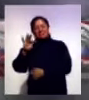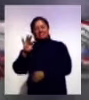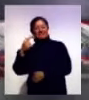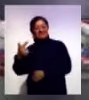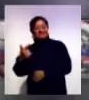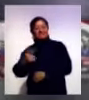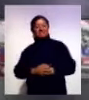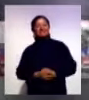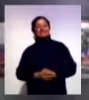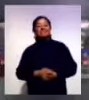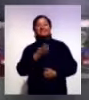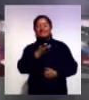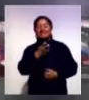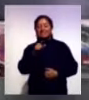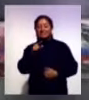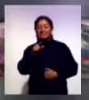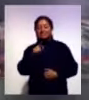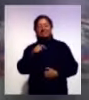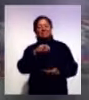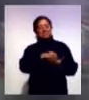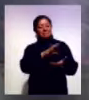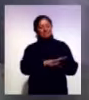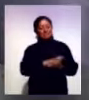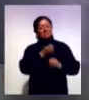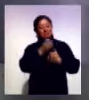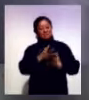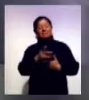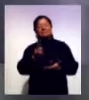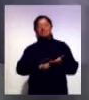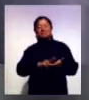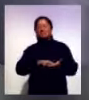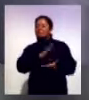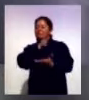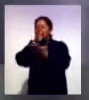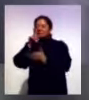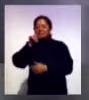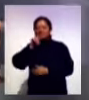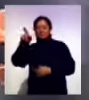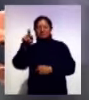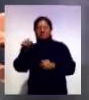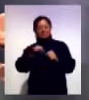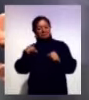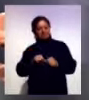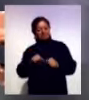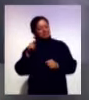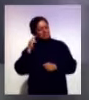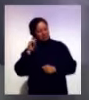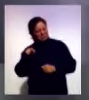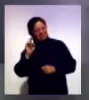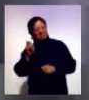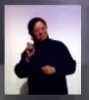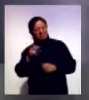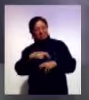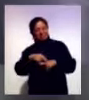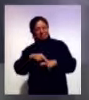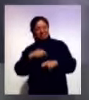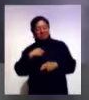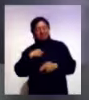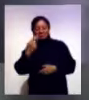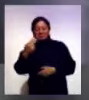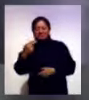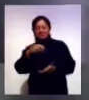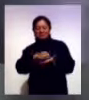46-615-47. Ahí usted puede dejar sus datos, lo hace válido en la taquilla de la sala y con esto así de sencillo ya puede disfrutar de esta cinta.